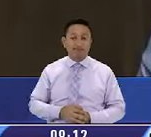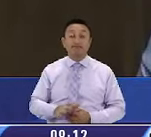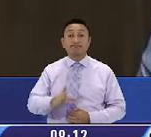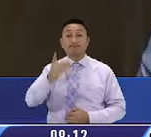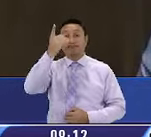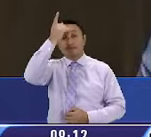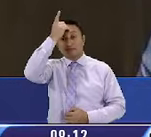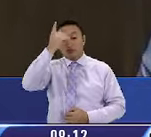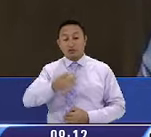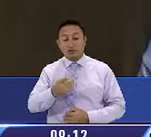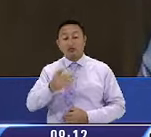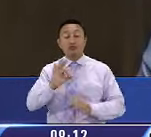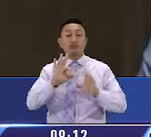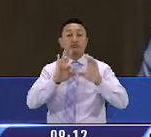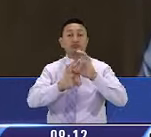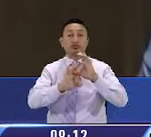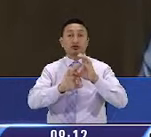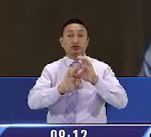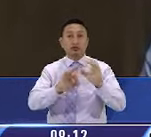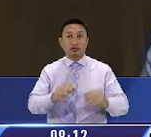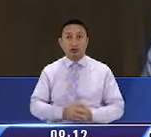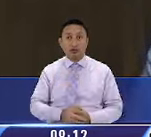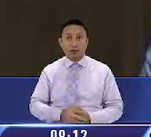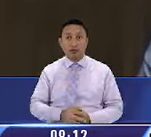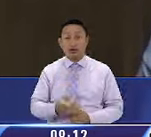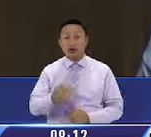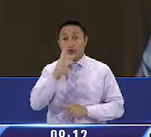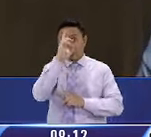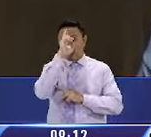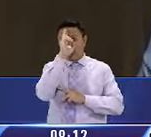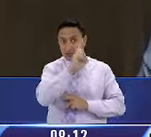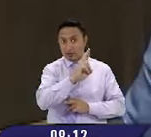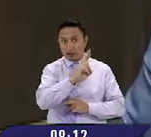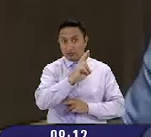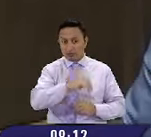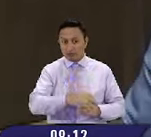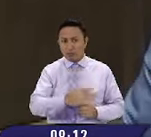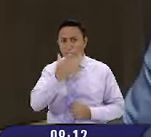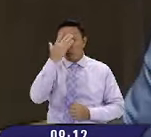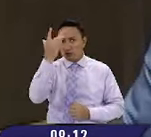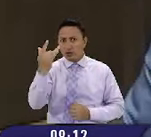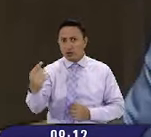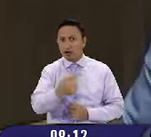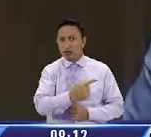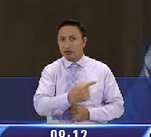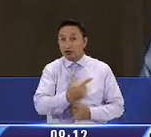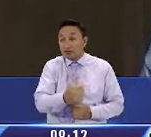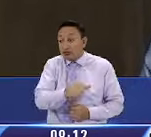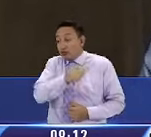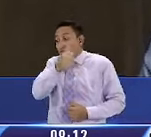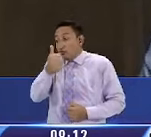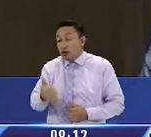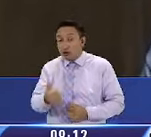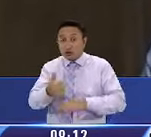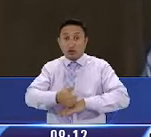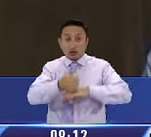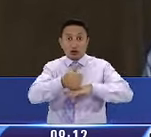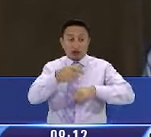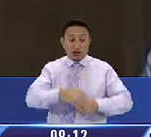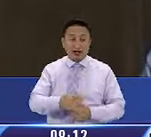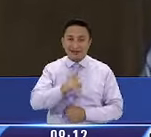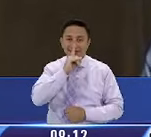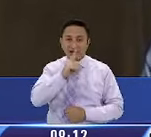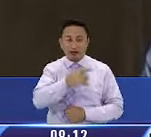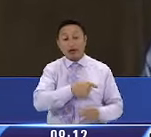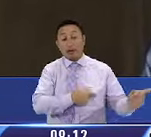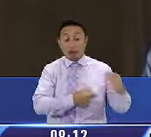del Consejo de Participación Ciudadana debería respetarse. ¿Por qué? Porque caso contrario, en las demás designaciones siempre vamos a tener este tipo